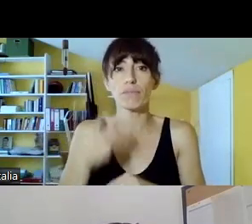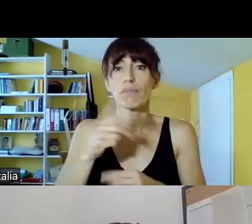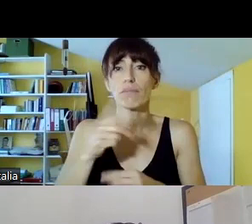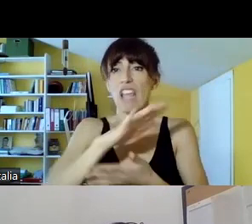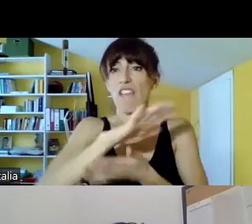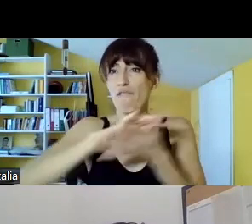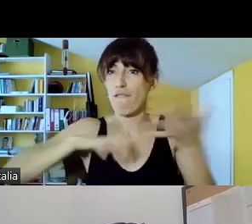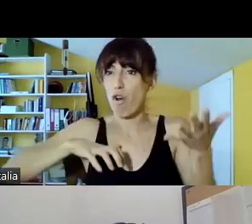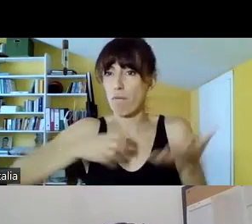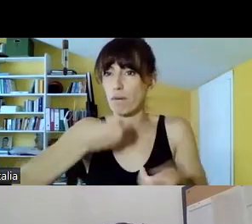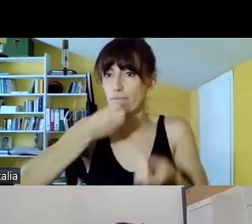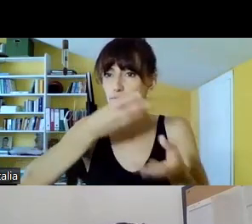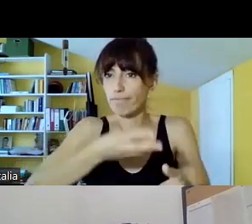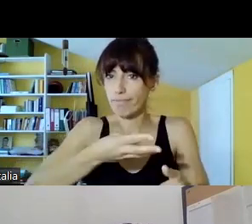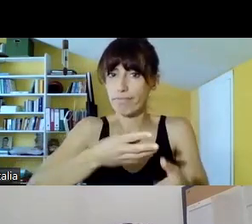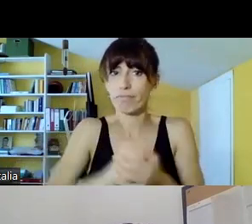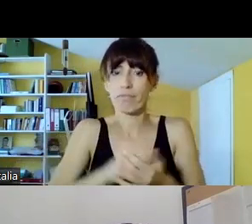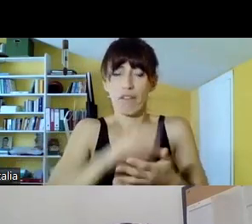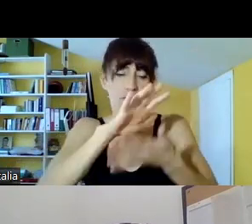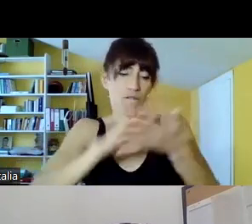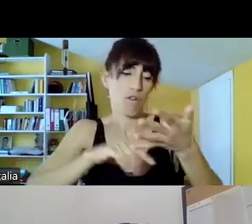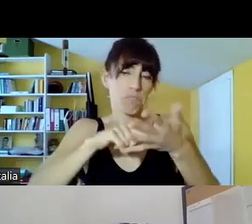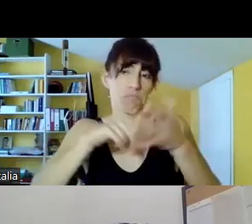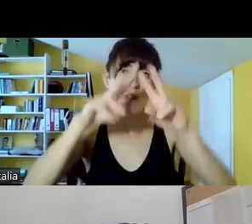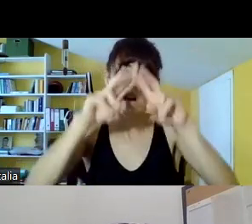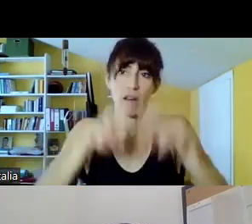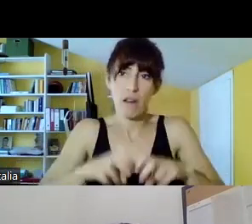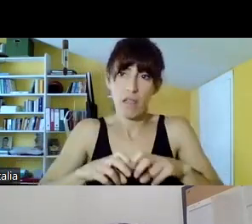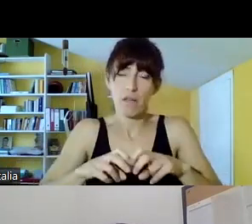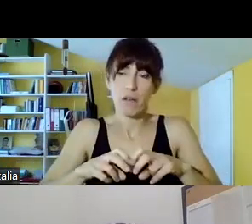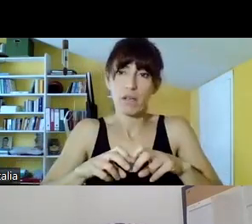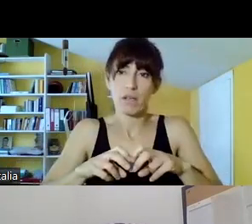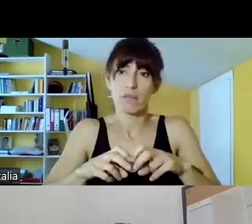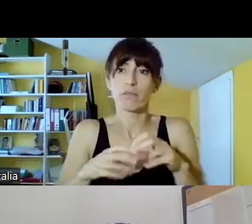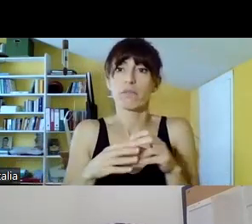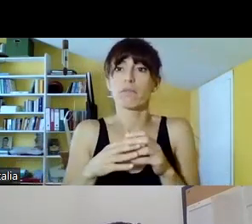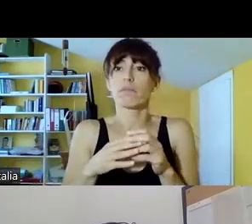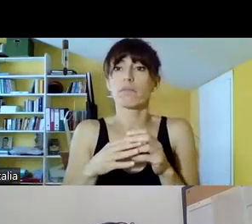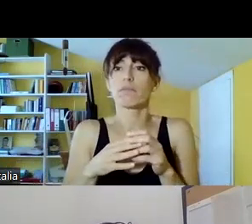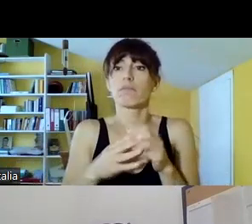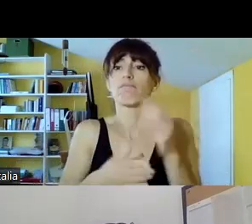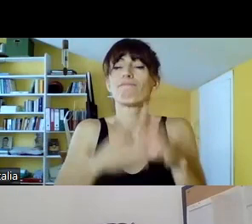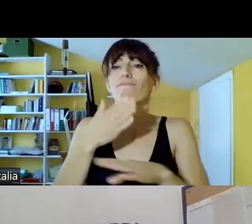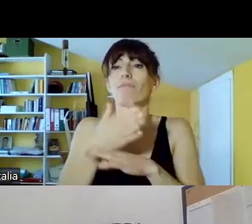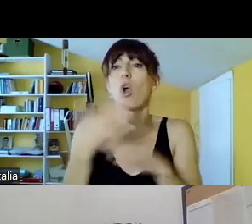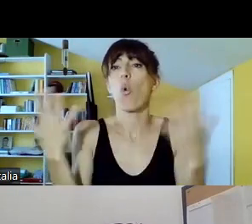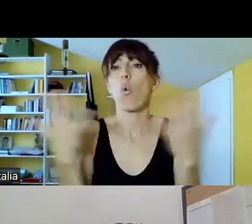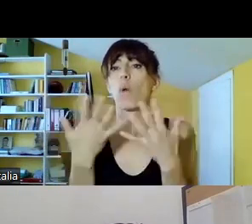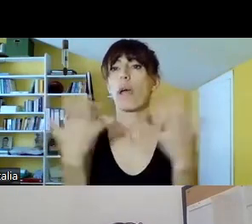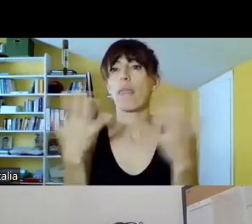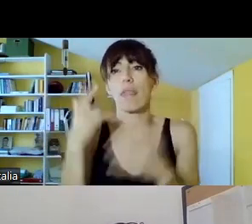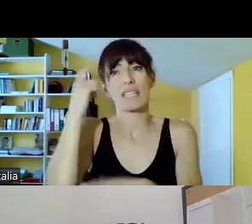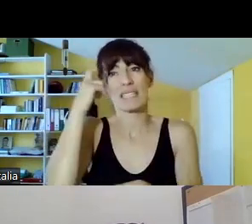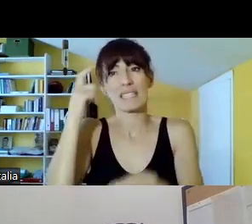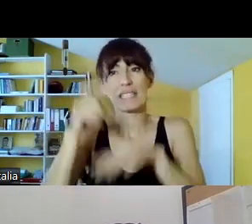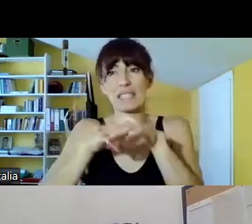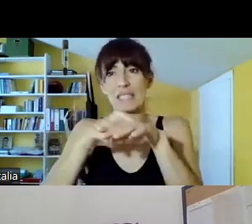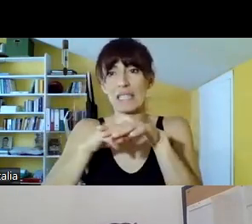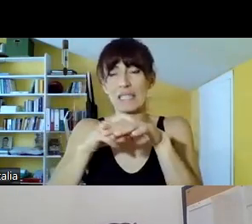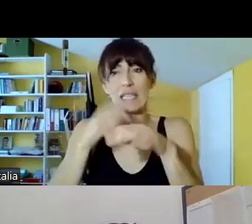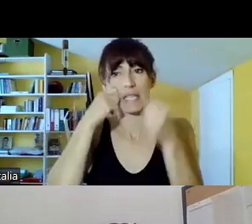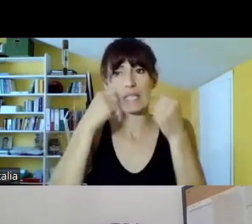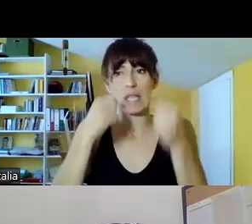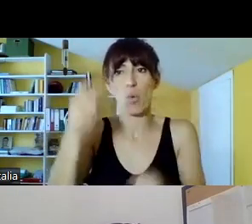se analizaba la asistencia del servicio de urgencias psiquiátricas y de salud mental desde